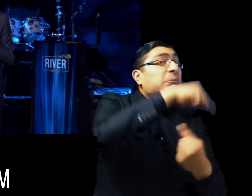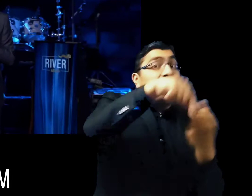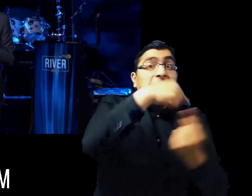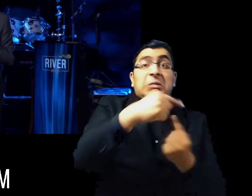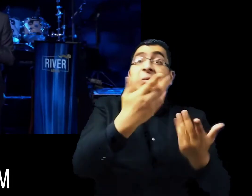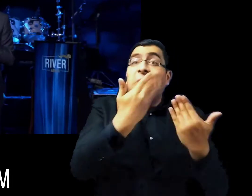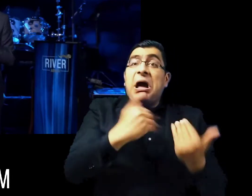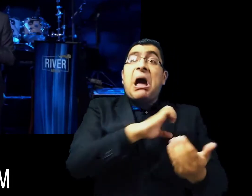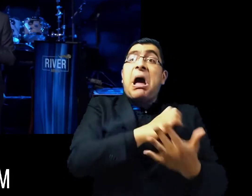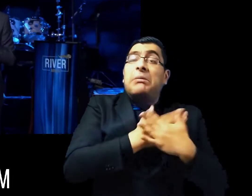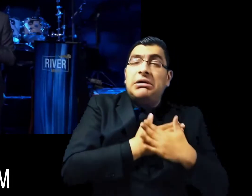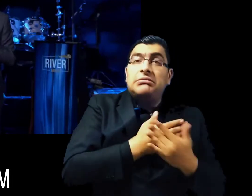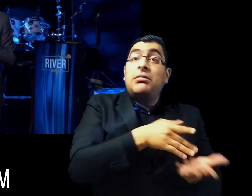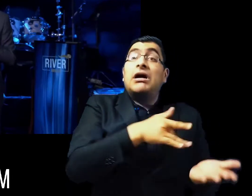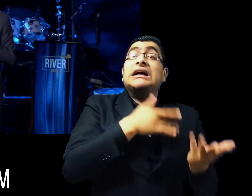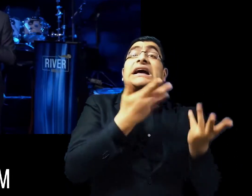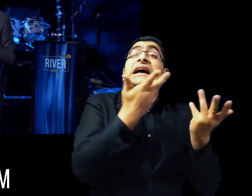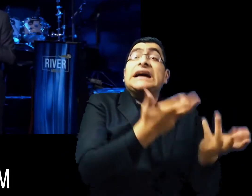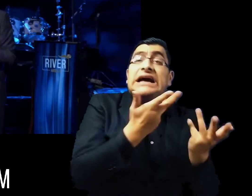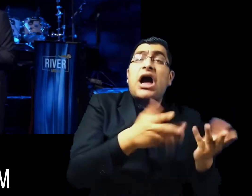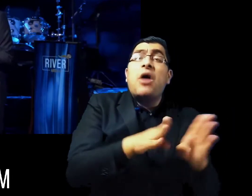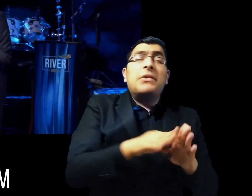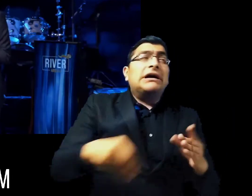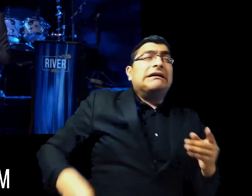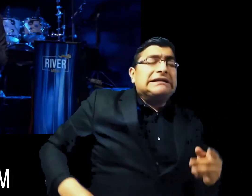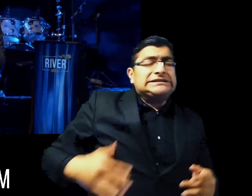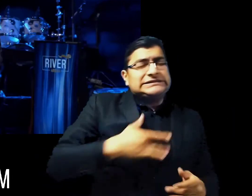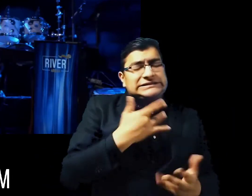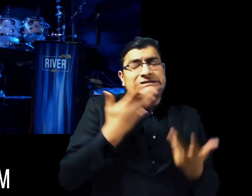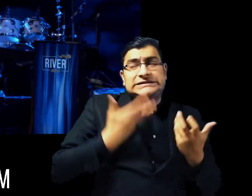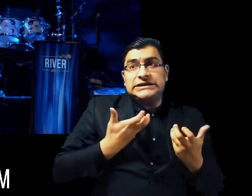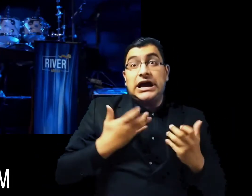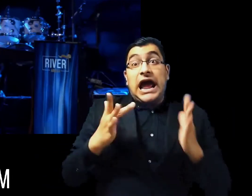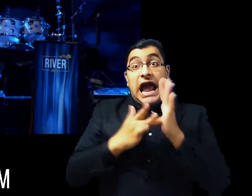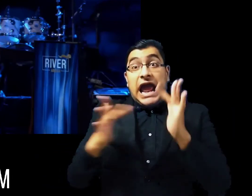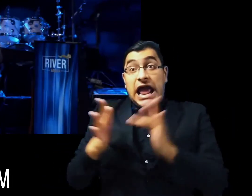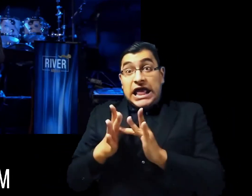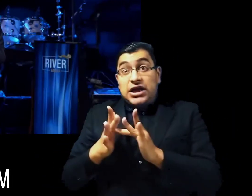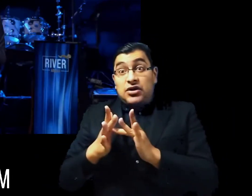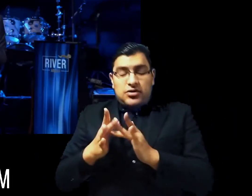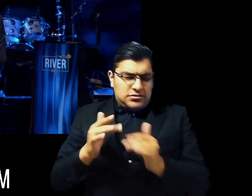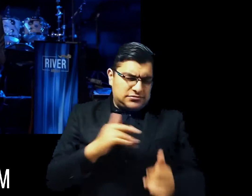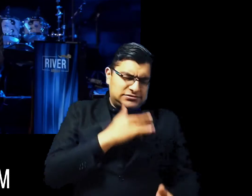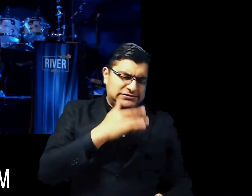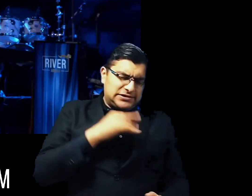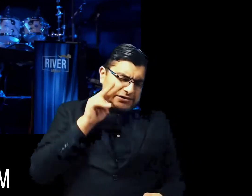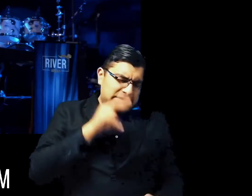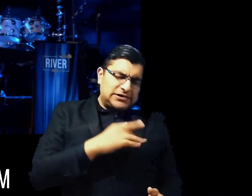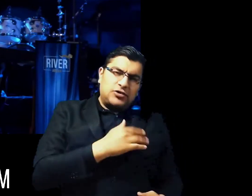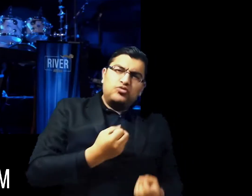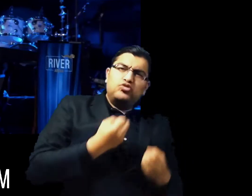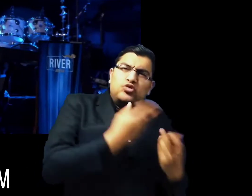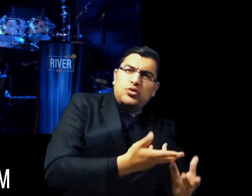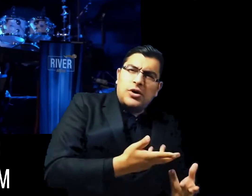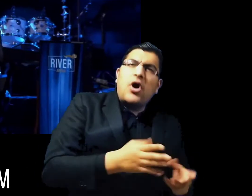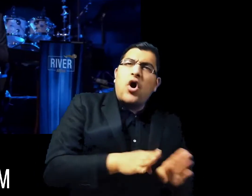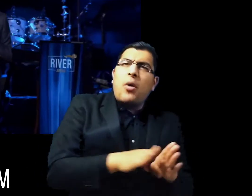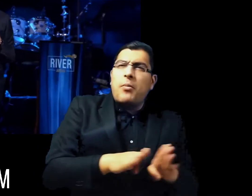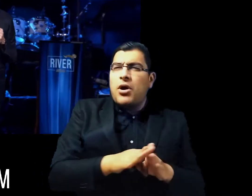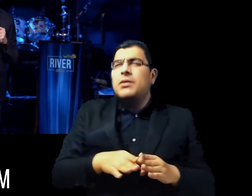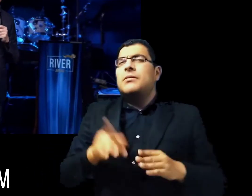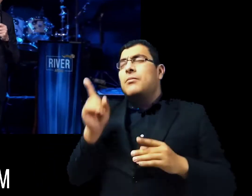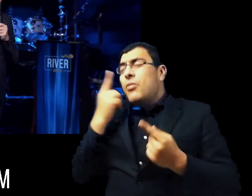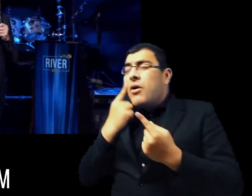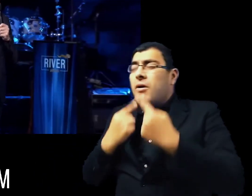sedienta de culpabilidad. Y cuando Jesús le acerca la copa de la gracia, la bebe hasta que se le humedece